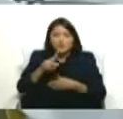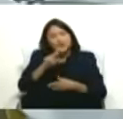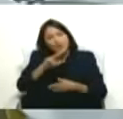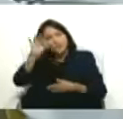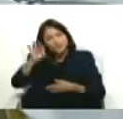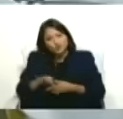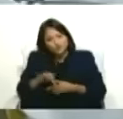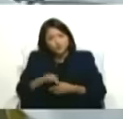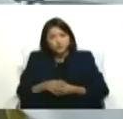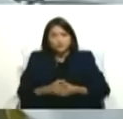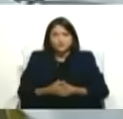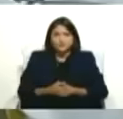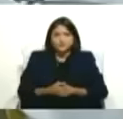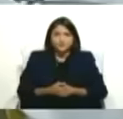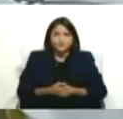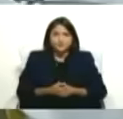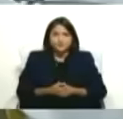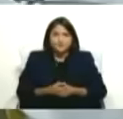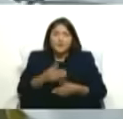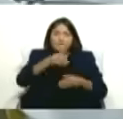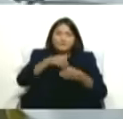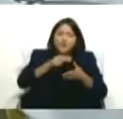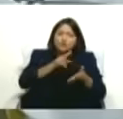2%. Votos nulos,